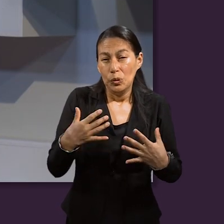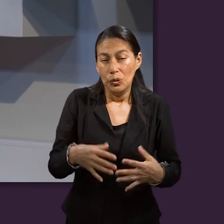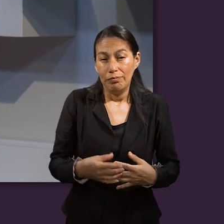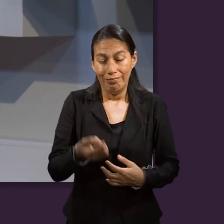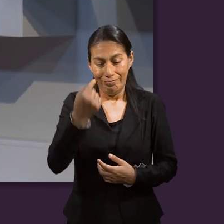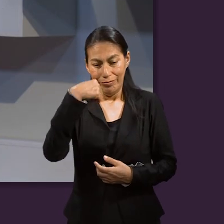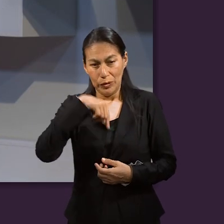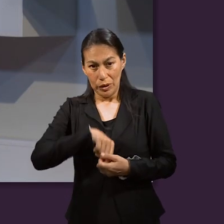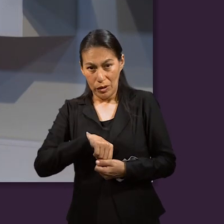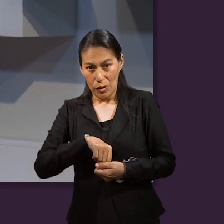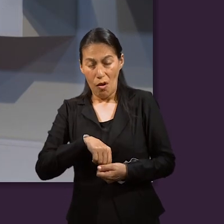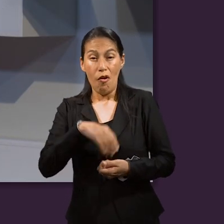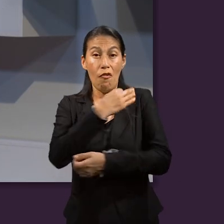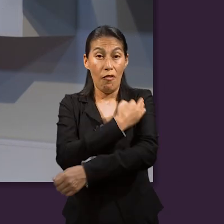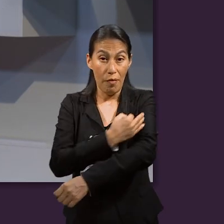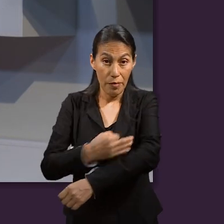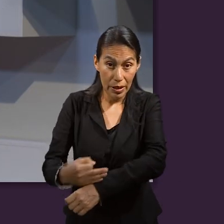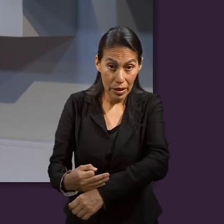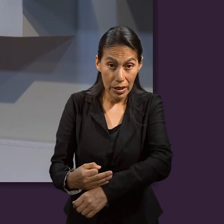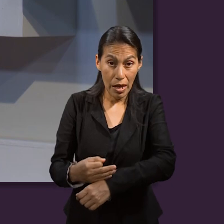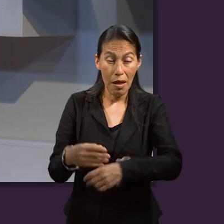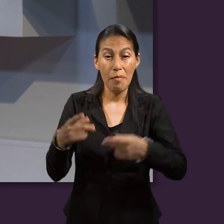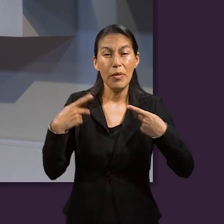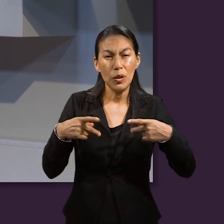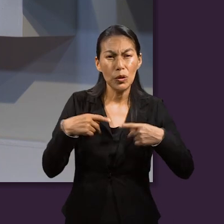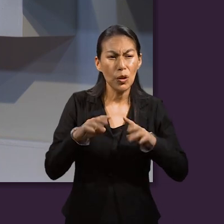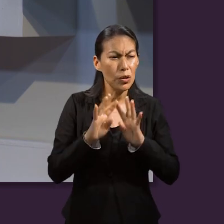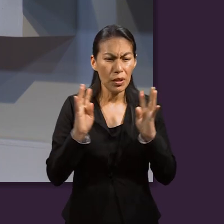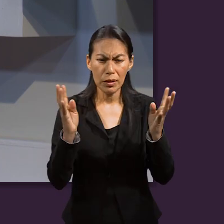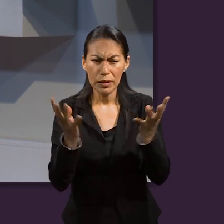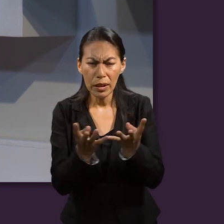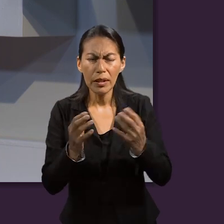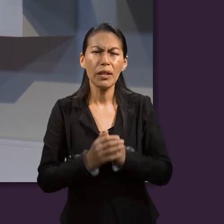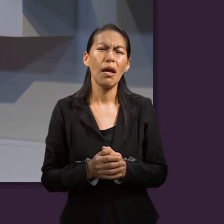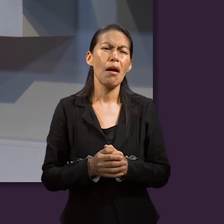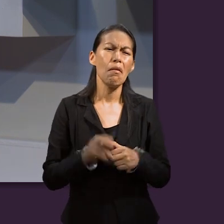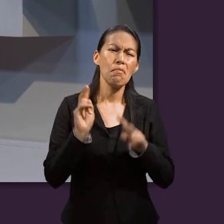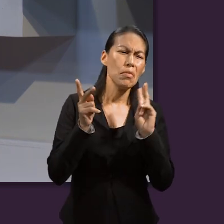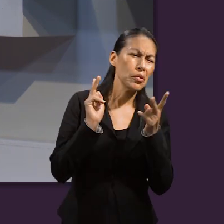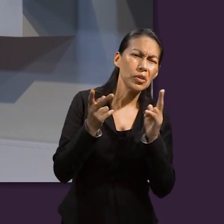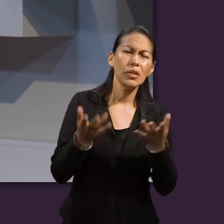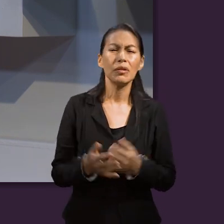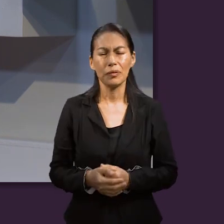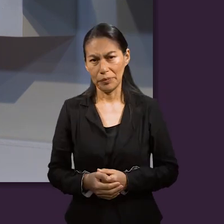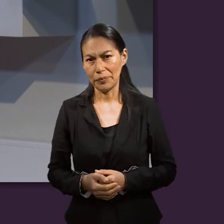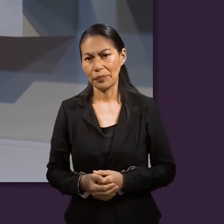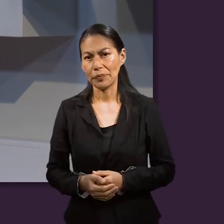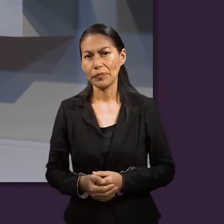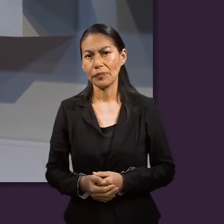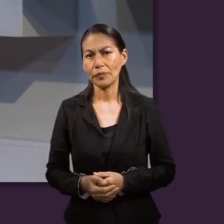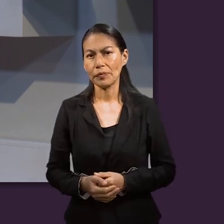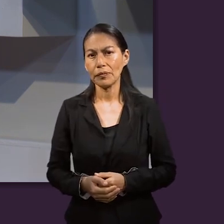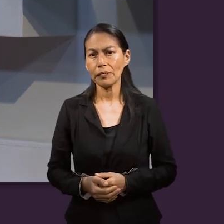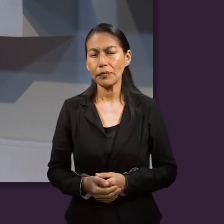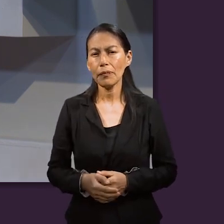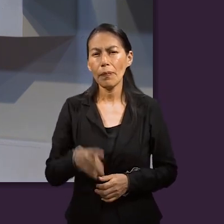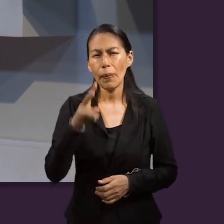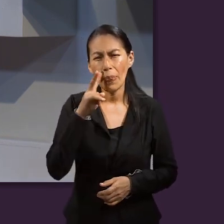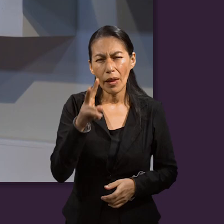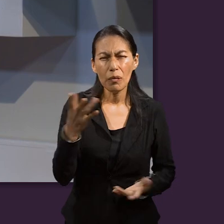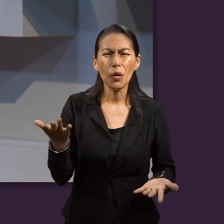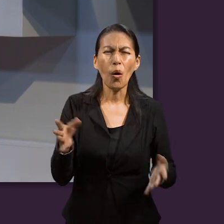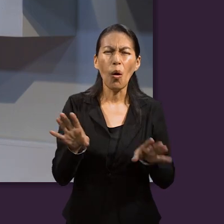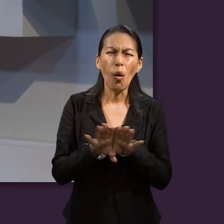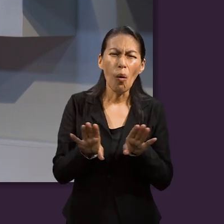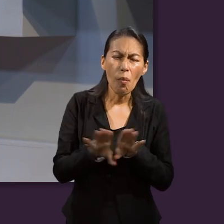solamente en él sino en su familia y en las personas que estaban cerca de él en los vecinos este y encontramos yo creo